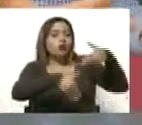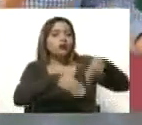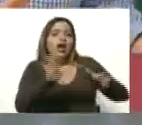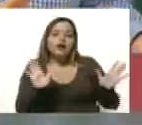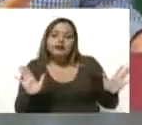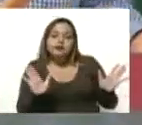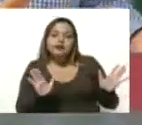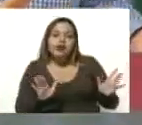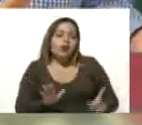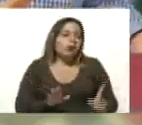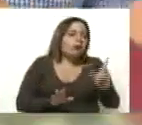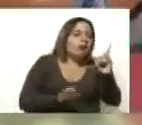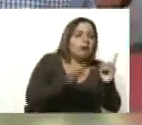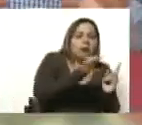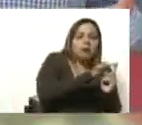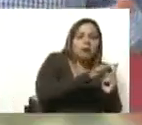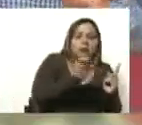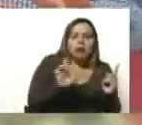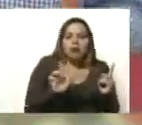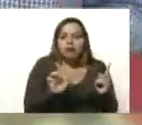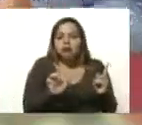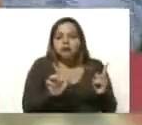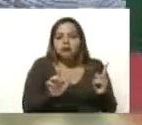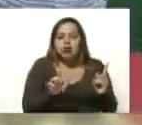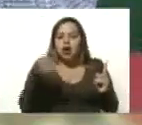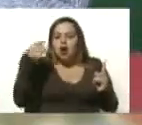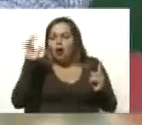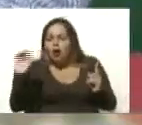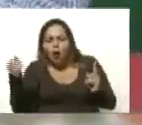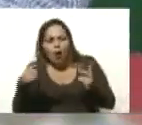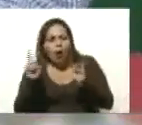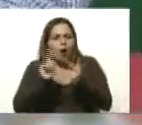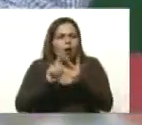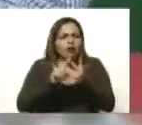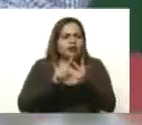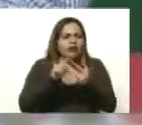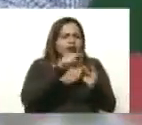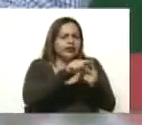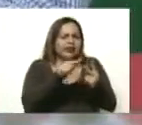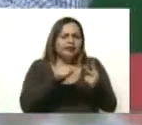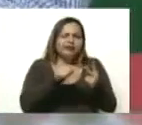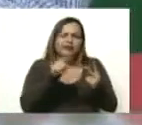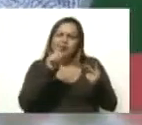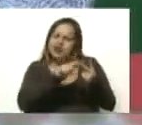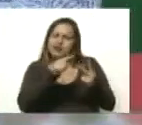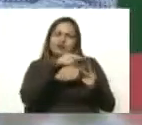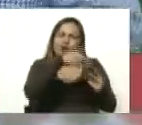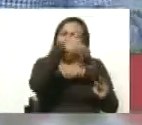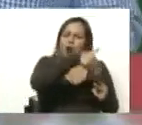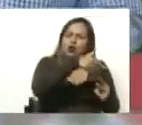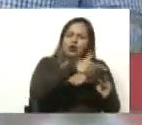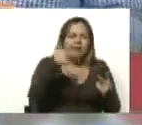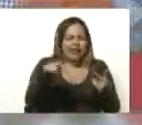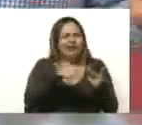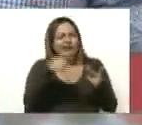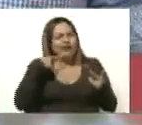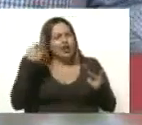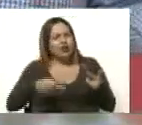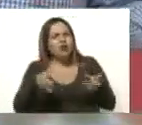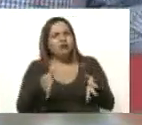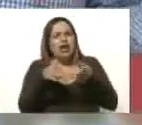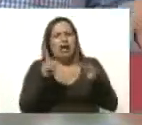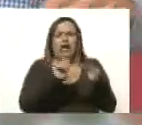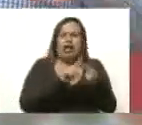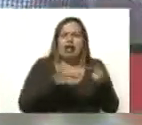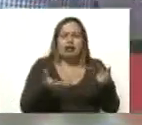Yo puedo votar por una opción aún pensando que definitivamente va a ganar otra opción. Además,